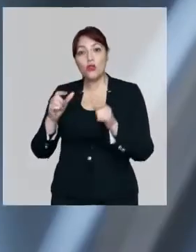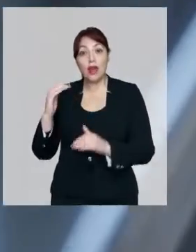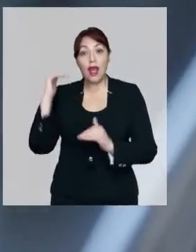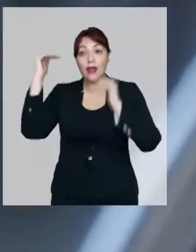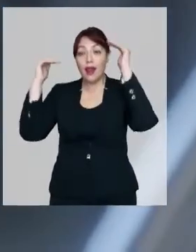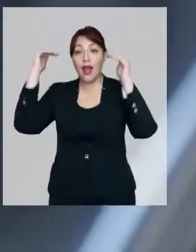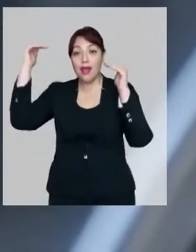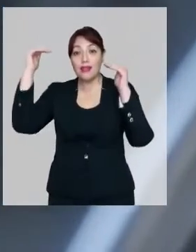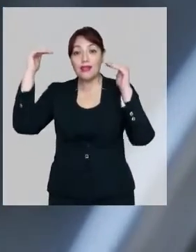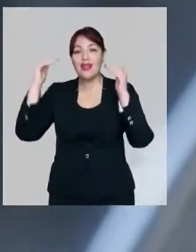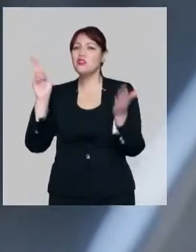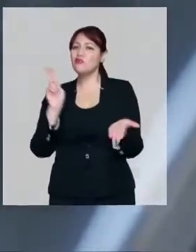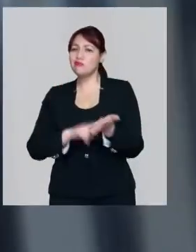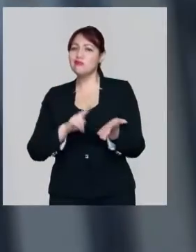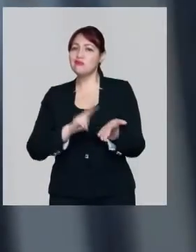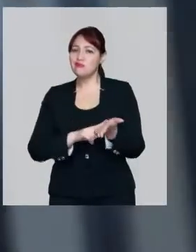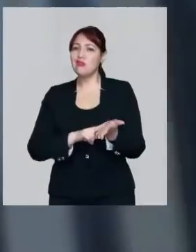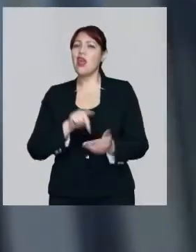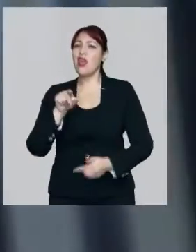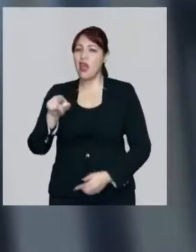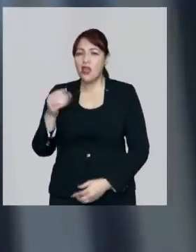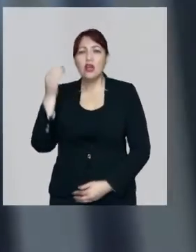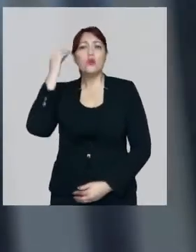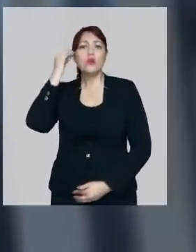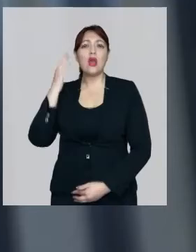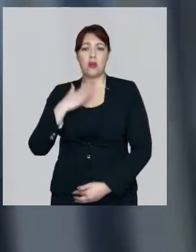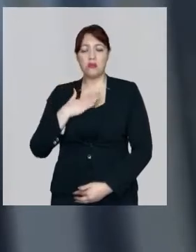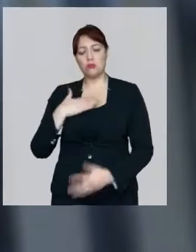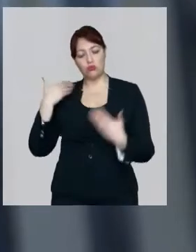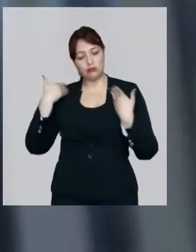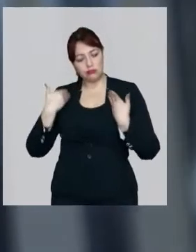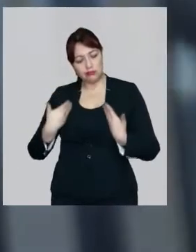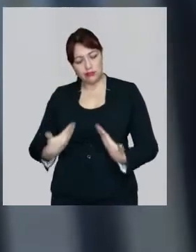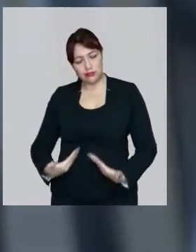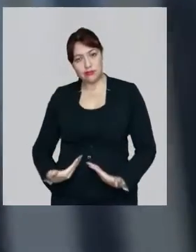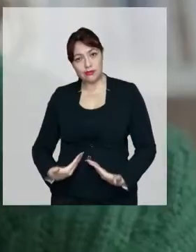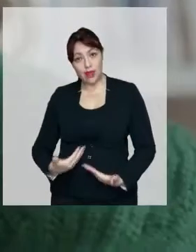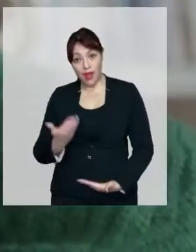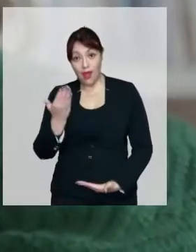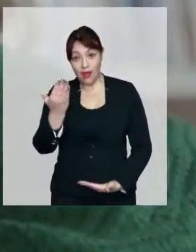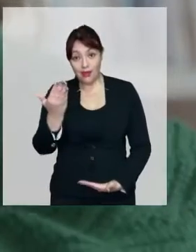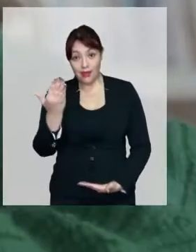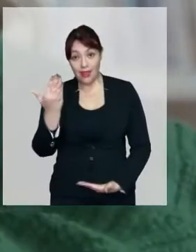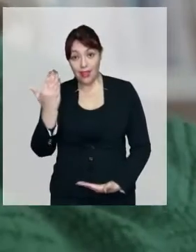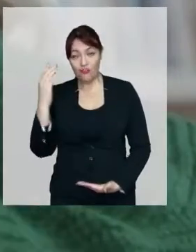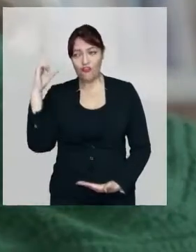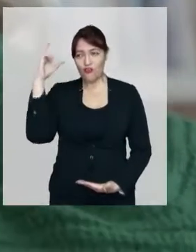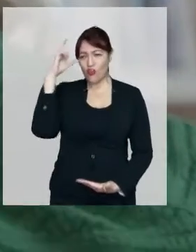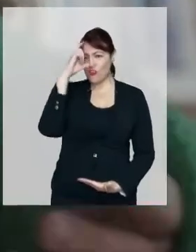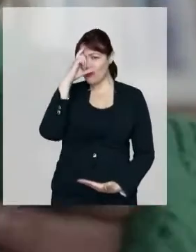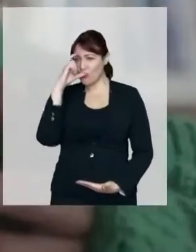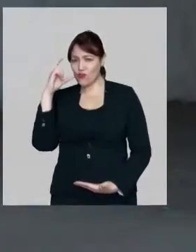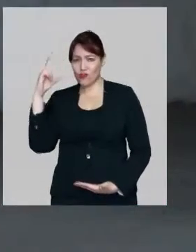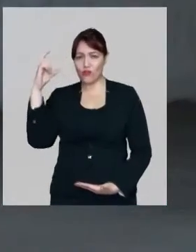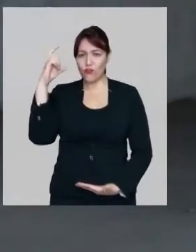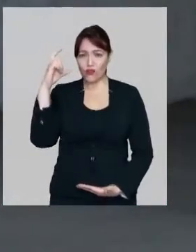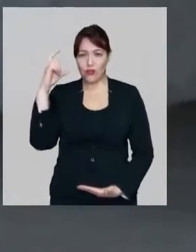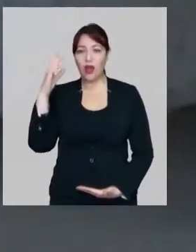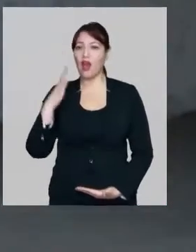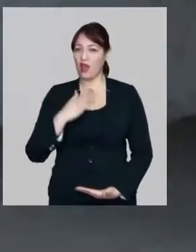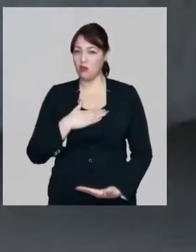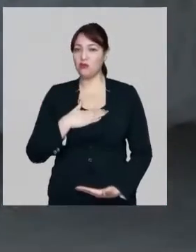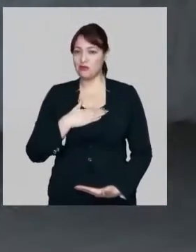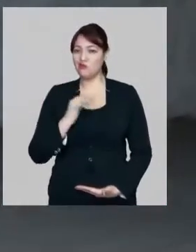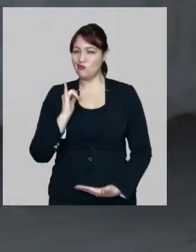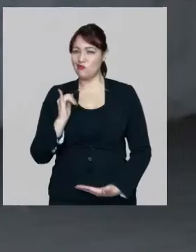y el mundo real los que se encargan siempre de recordarme que tengo esta condición. ¿A ti te sacan fotos cuando vas en la calle?